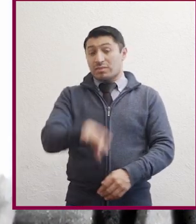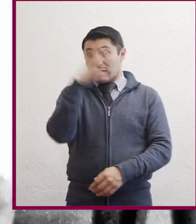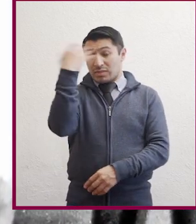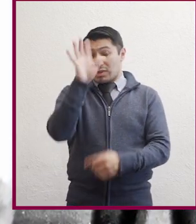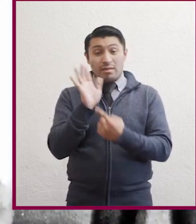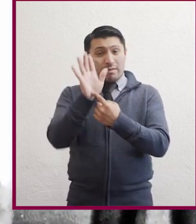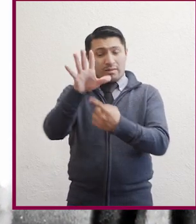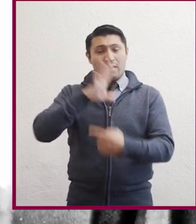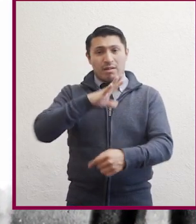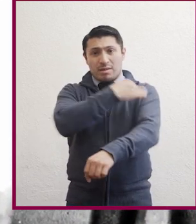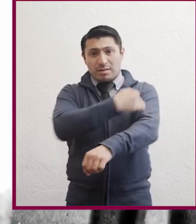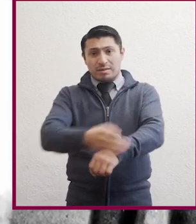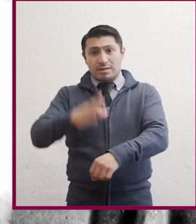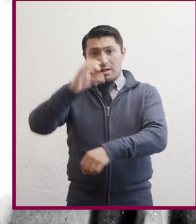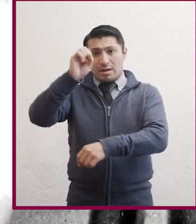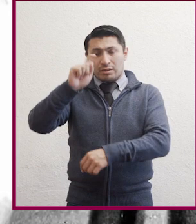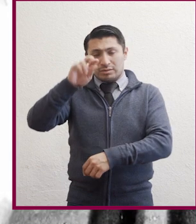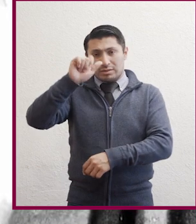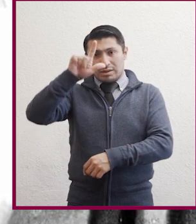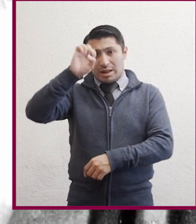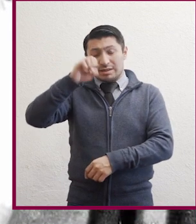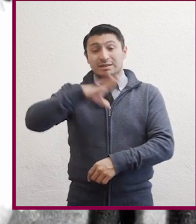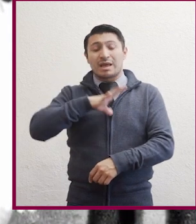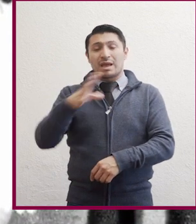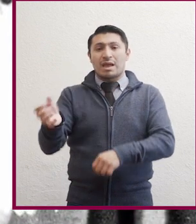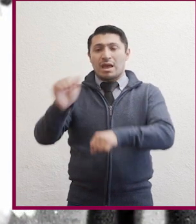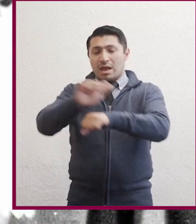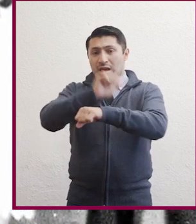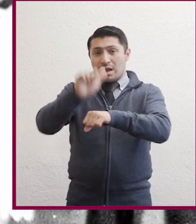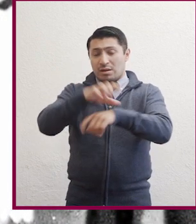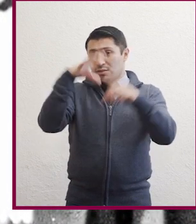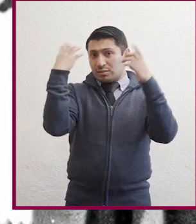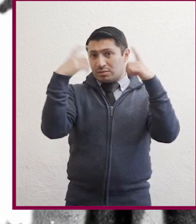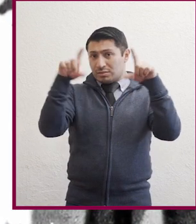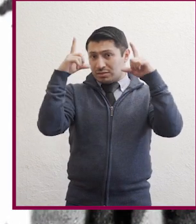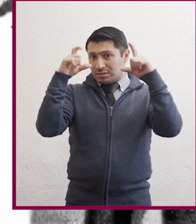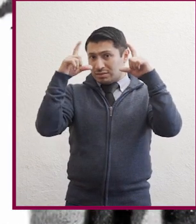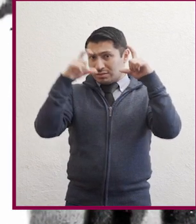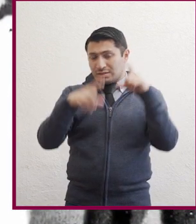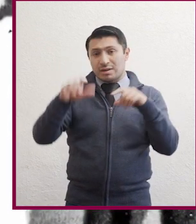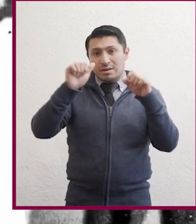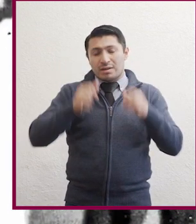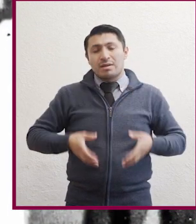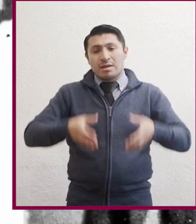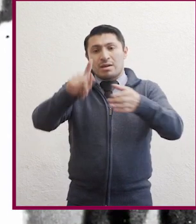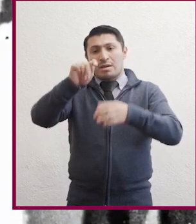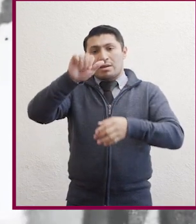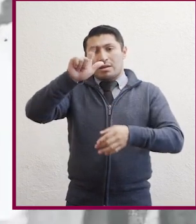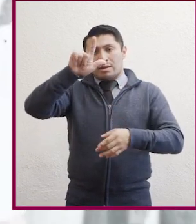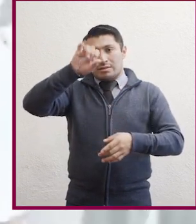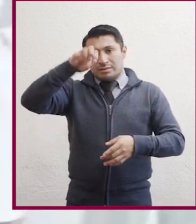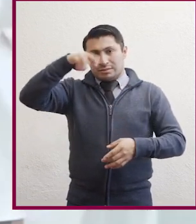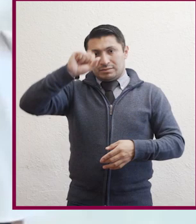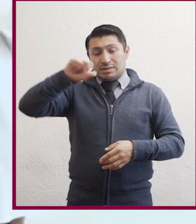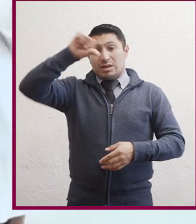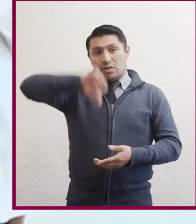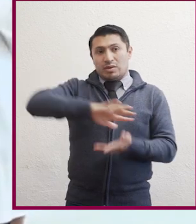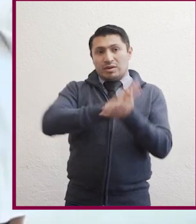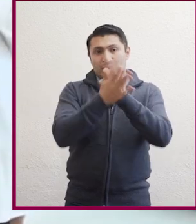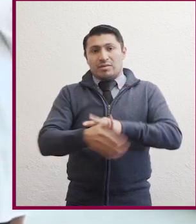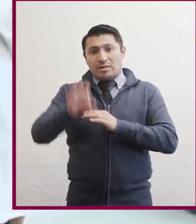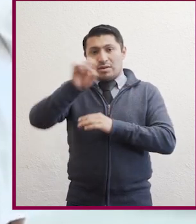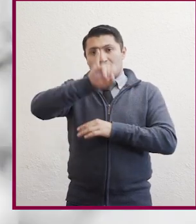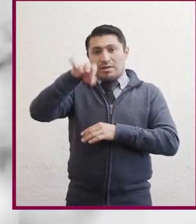En esta foto, la familia Costales posa con su auto para la cámara en la avenida Talismán, que hoy es el eje 4